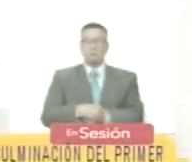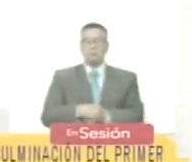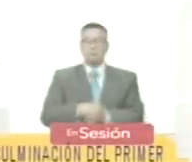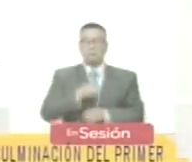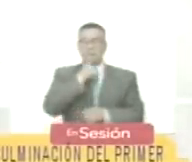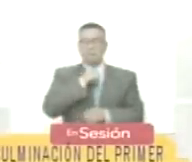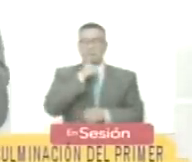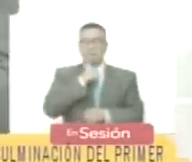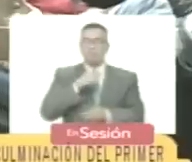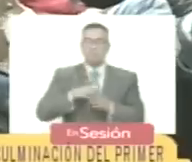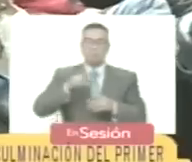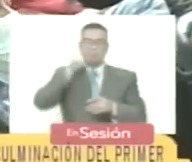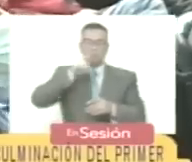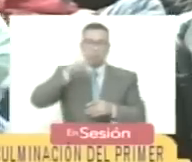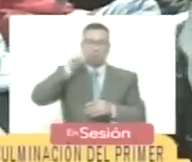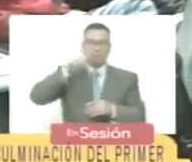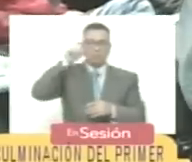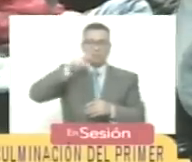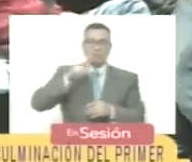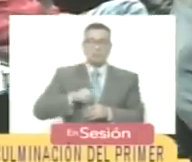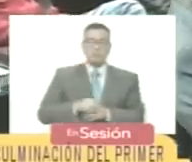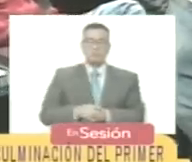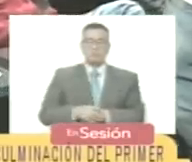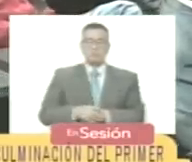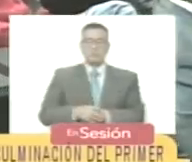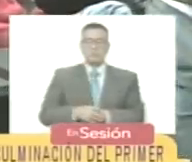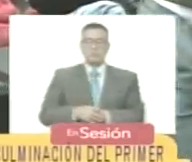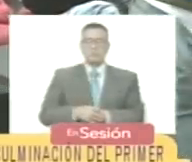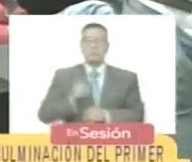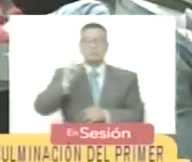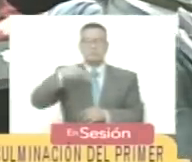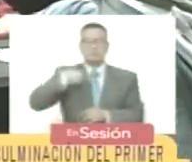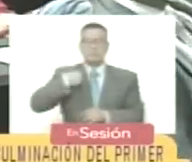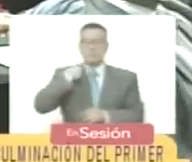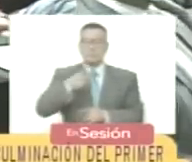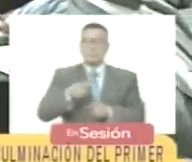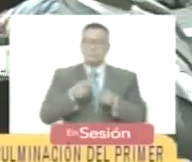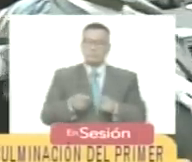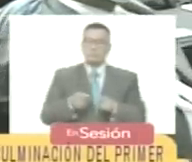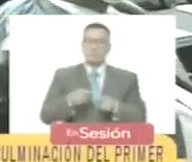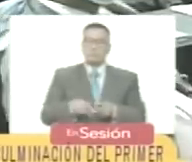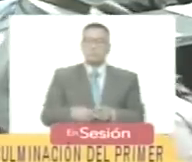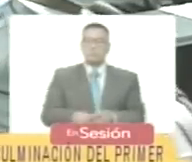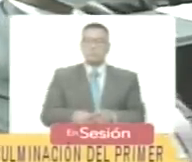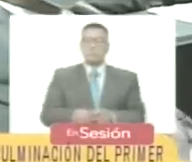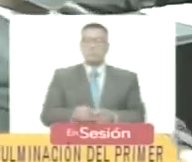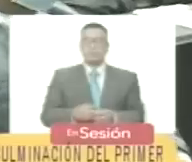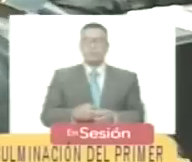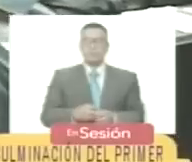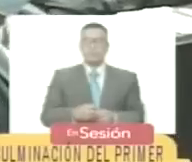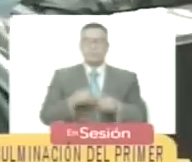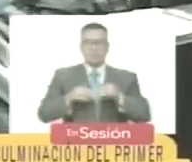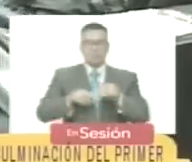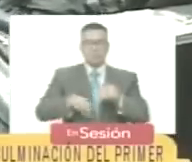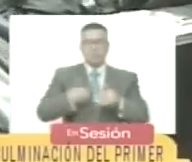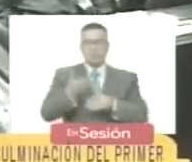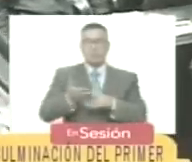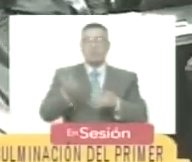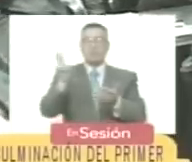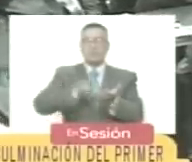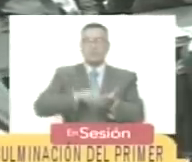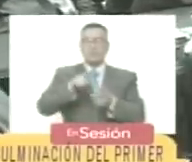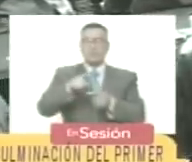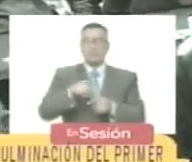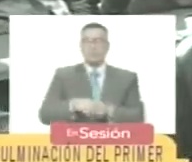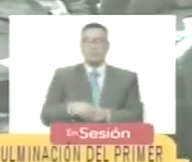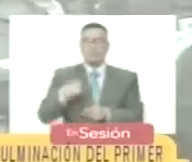soportar los regaños y también insistir en que salgamos, otra vez